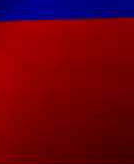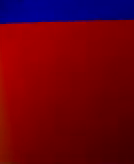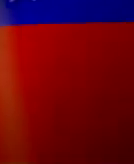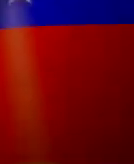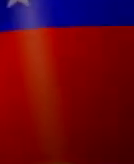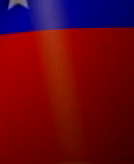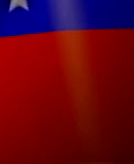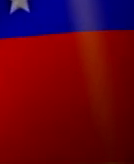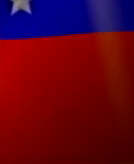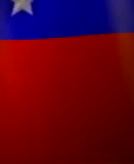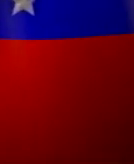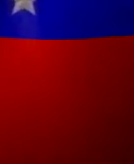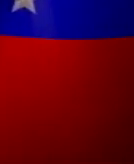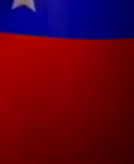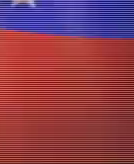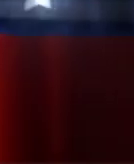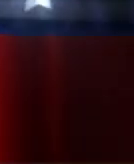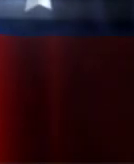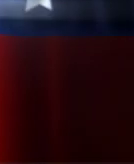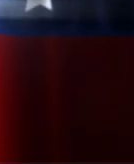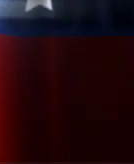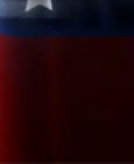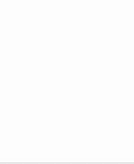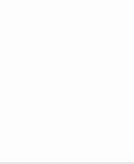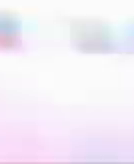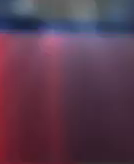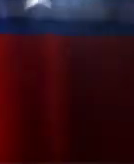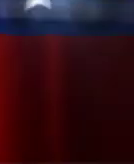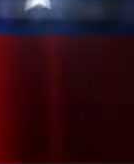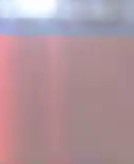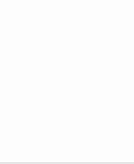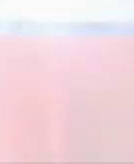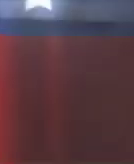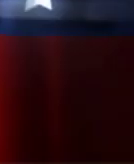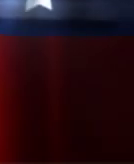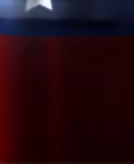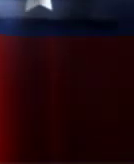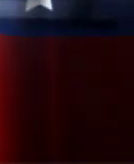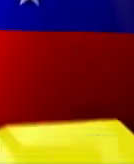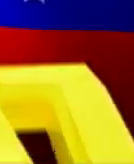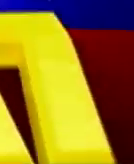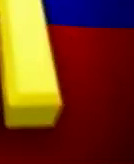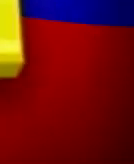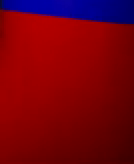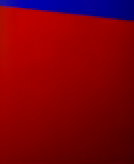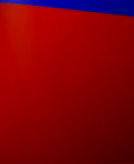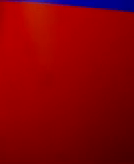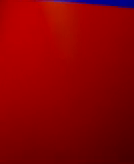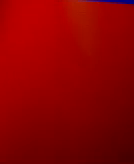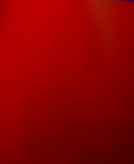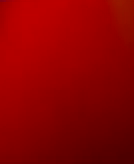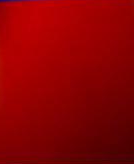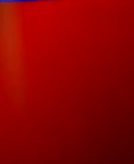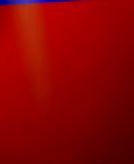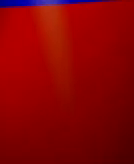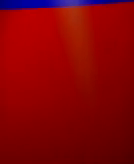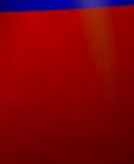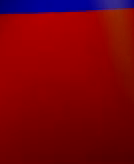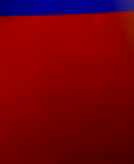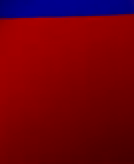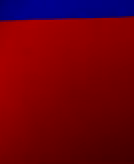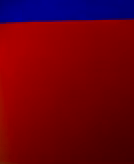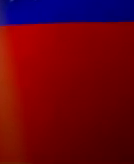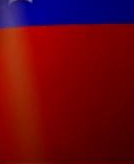2017. Elecciones regionales, integración, dinamismo, inmediatez. Operativo Democracia